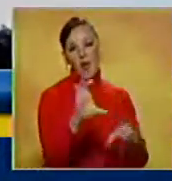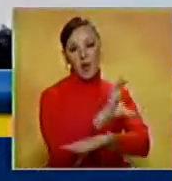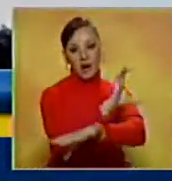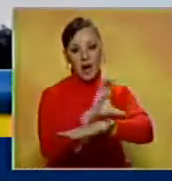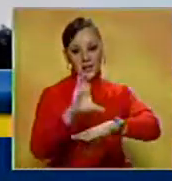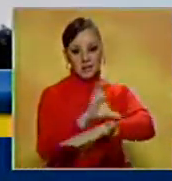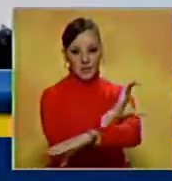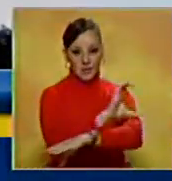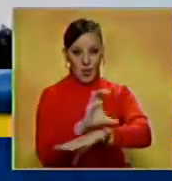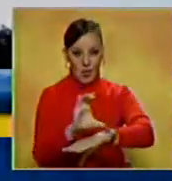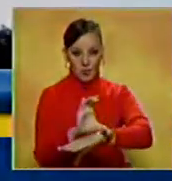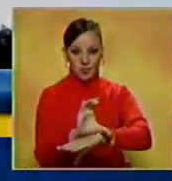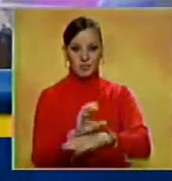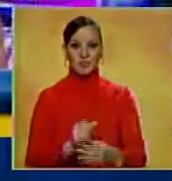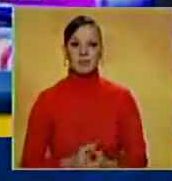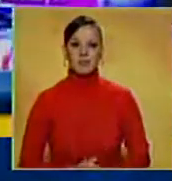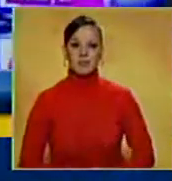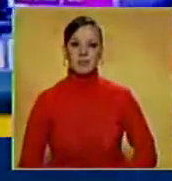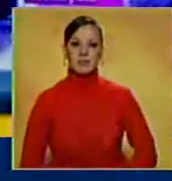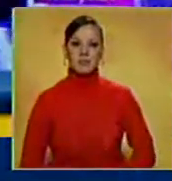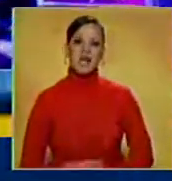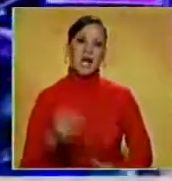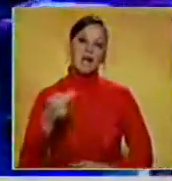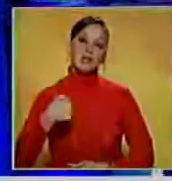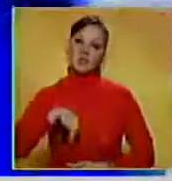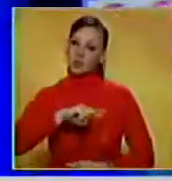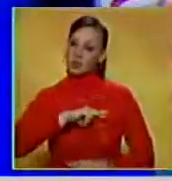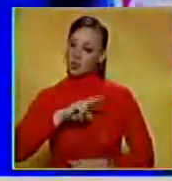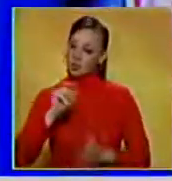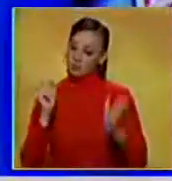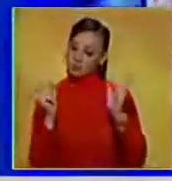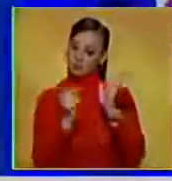del desaparecido Paul Walker. Y así nosotros llegamos una